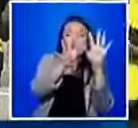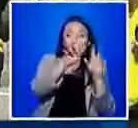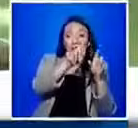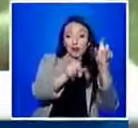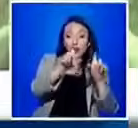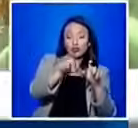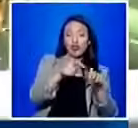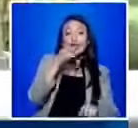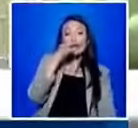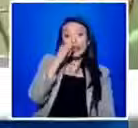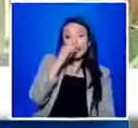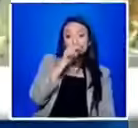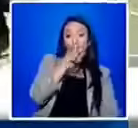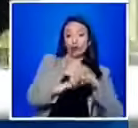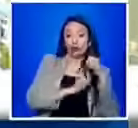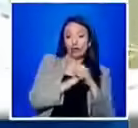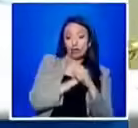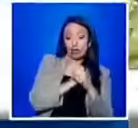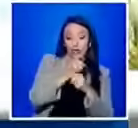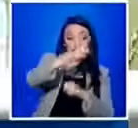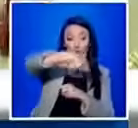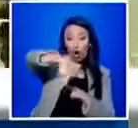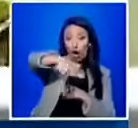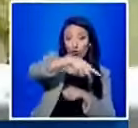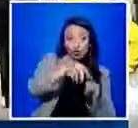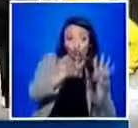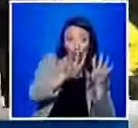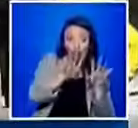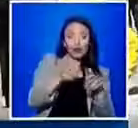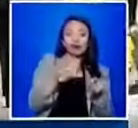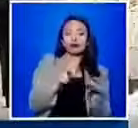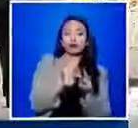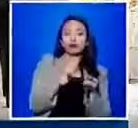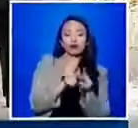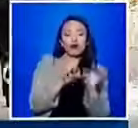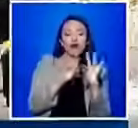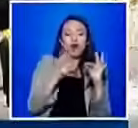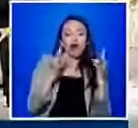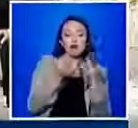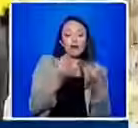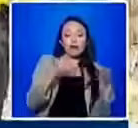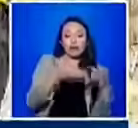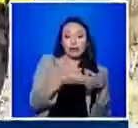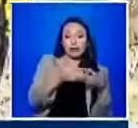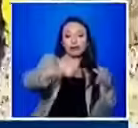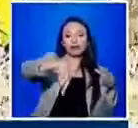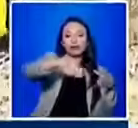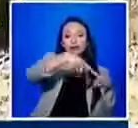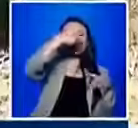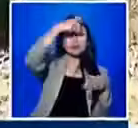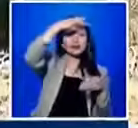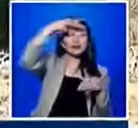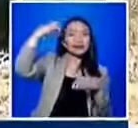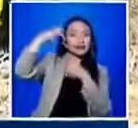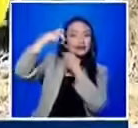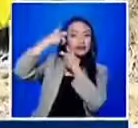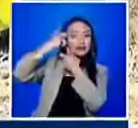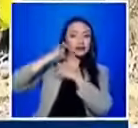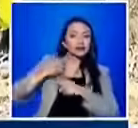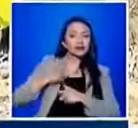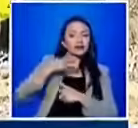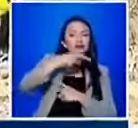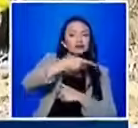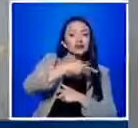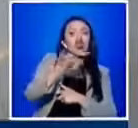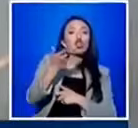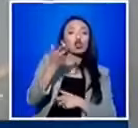niño de 3 años. Todos son integrantes de una misma familia de la comunidad Guabrani, de Cabimeno, en Aguarico,